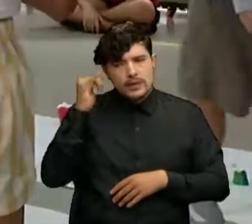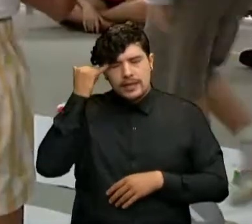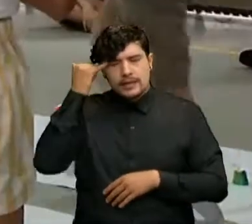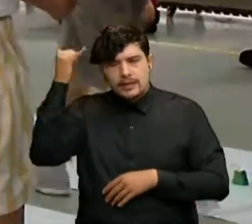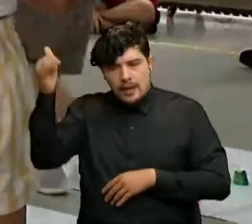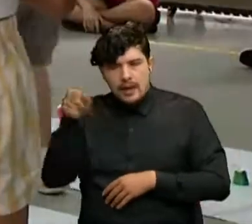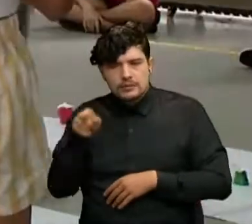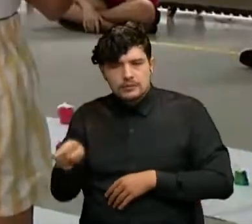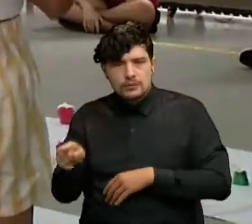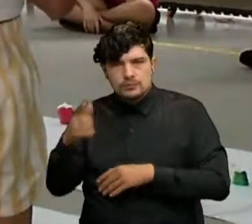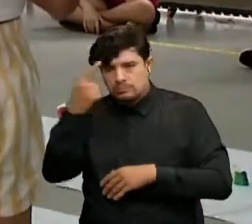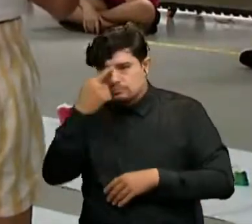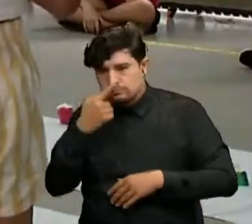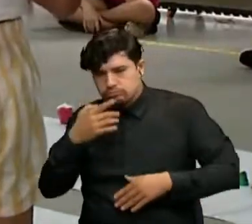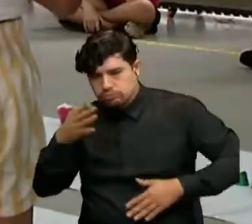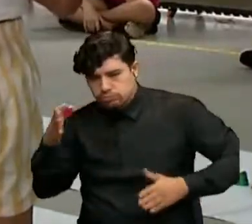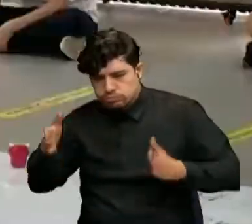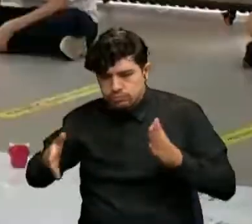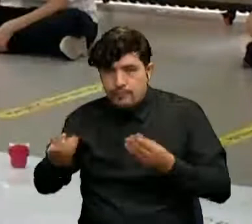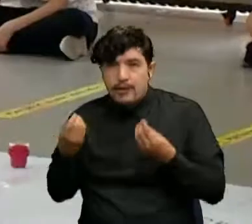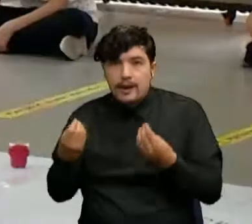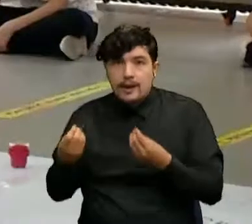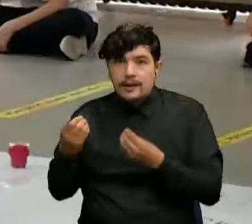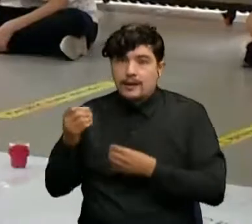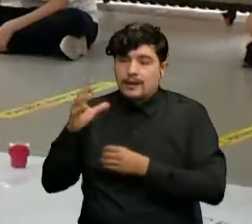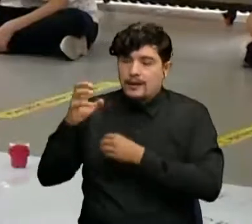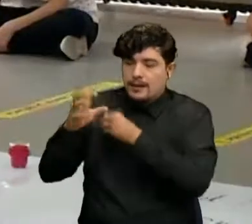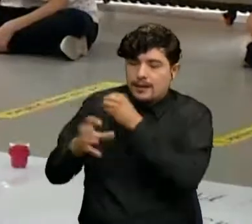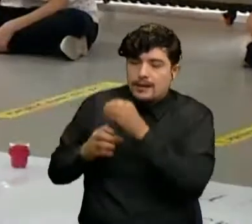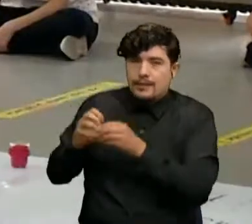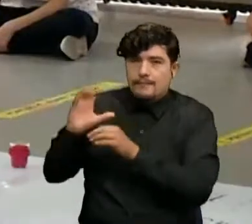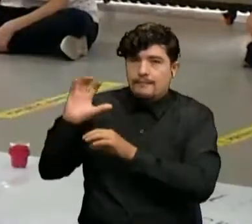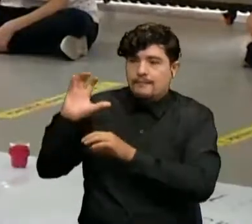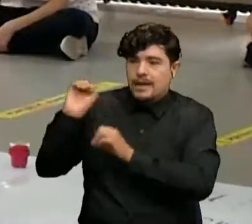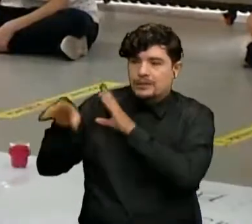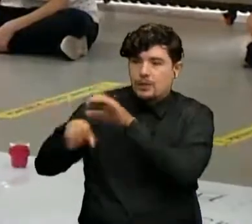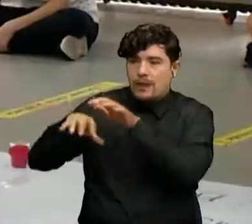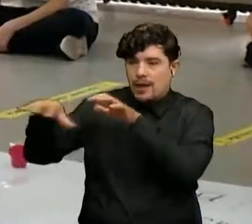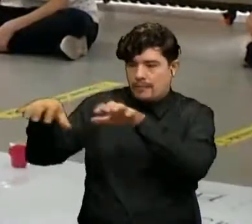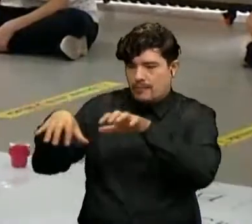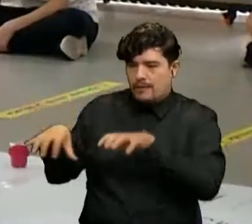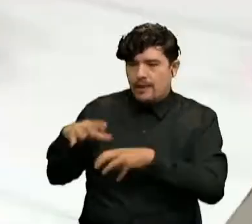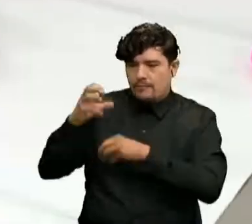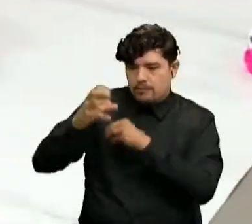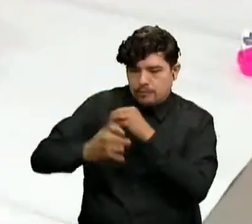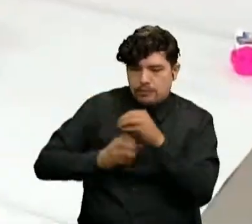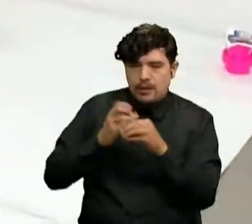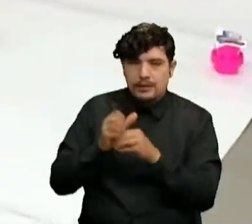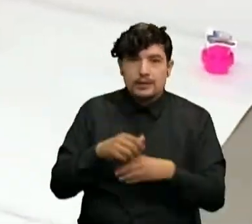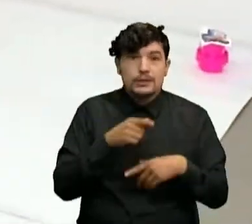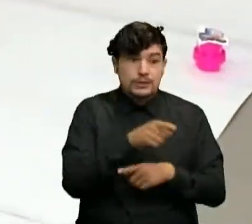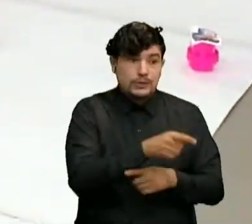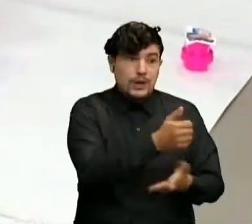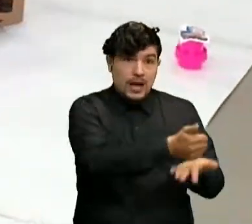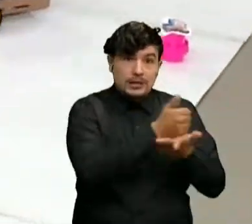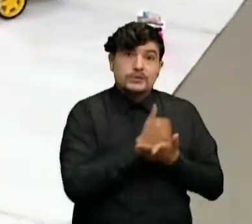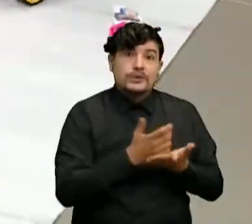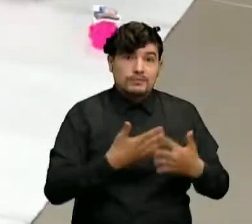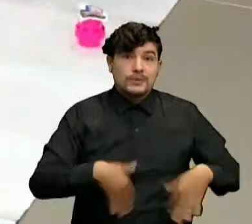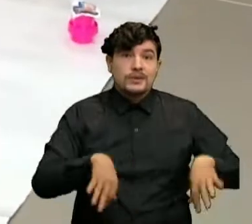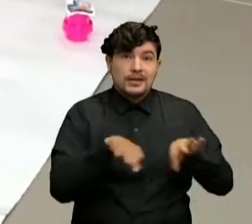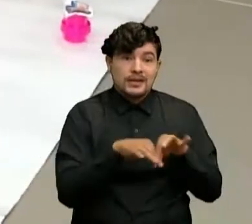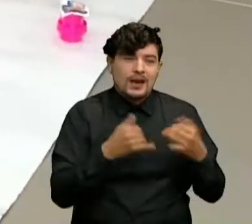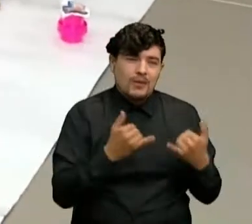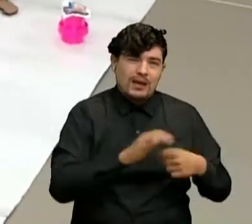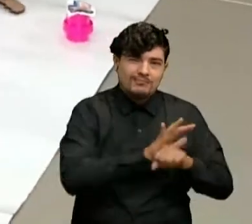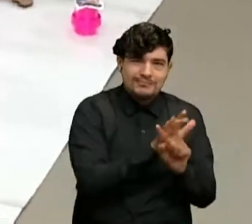para reciclar. Este robot nos va a ayudar en muchas cosas, por ejemplo, como está con la pandemia esto